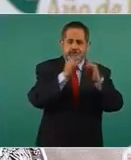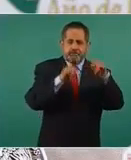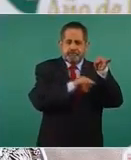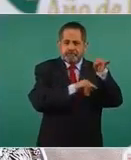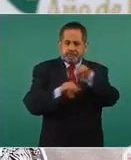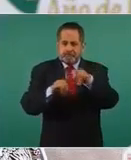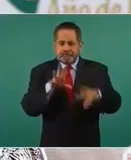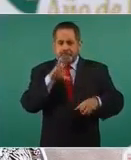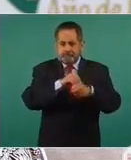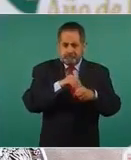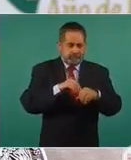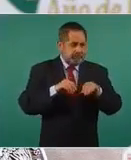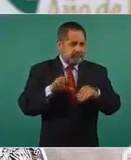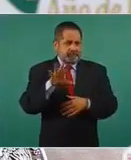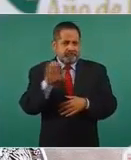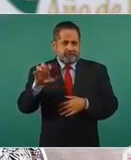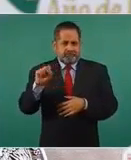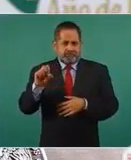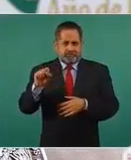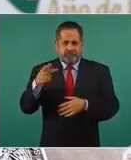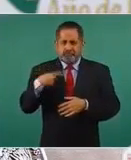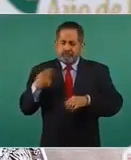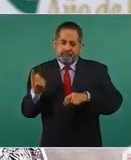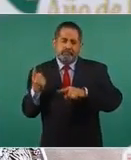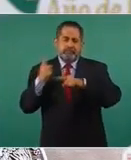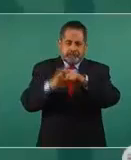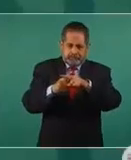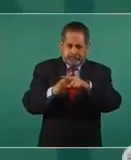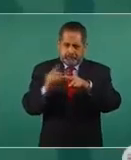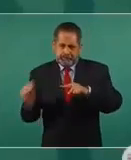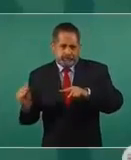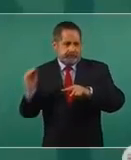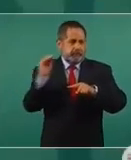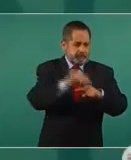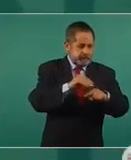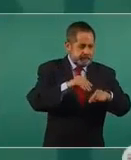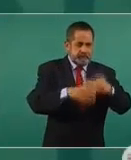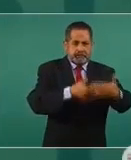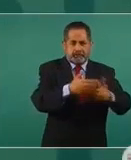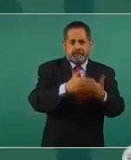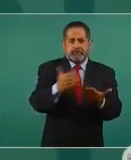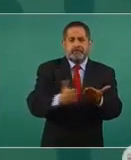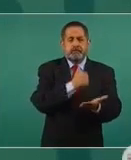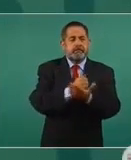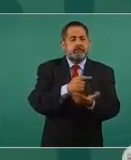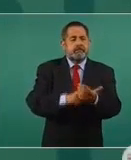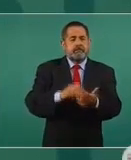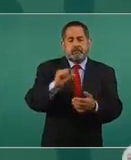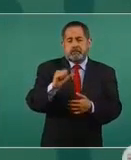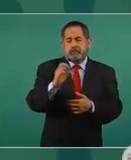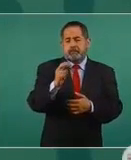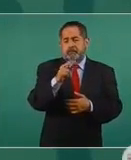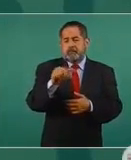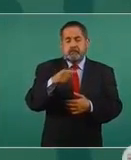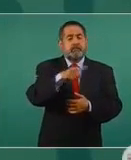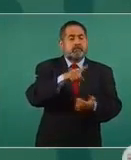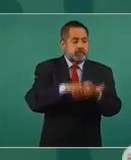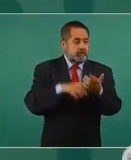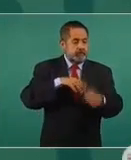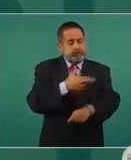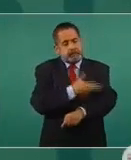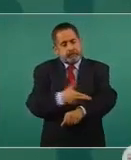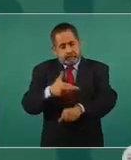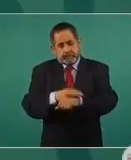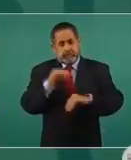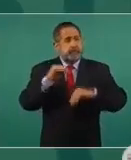un regimiento, 560 hombres más que van a estar asignados a Ciudad Acuña. Ahí se están realizando